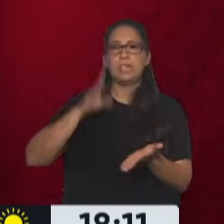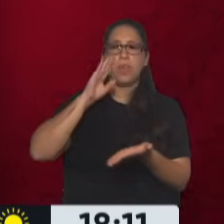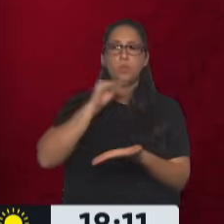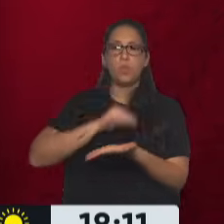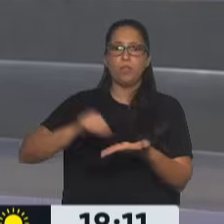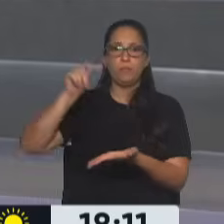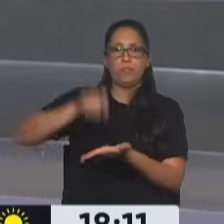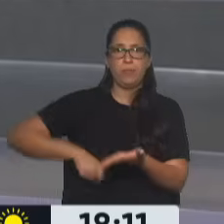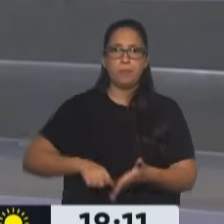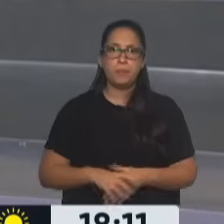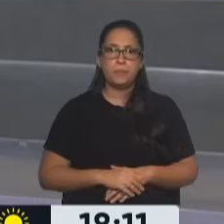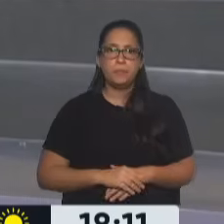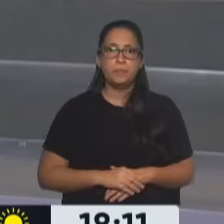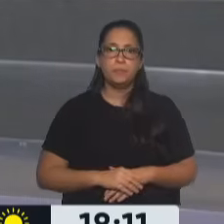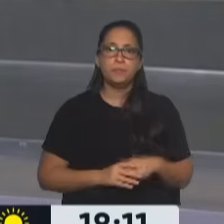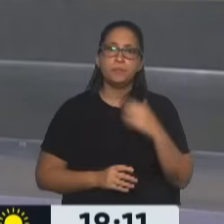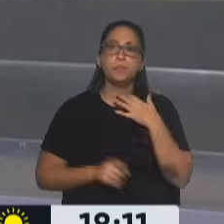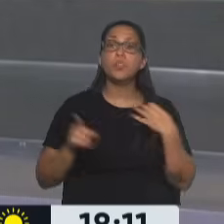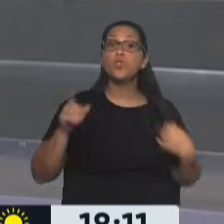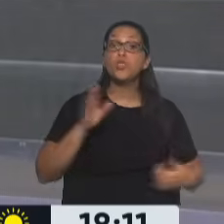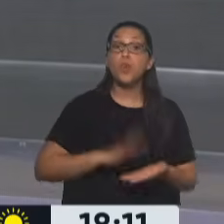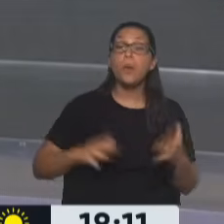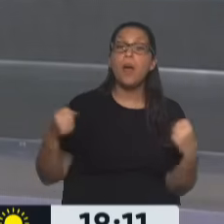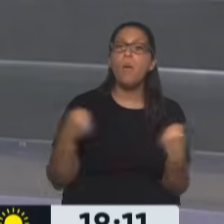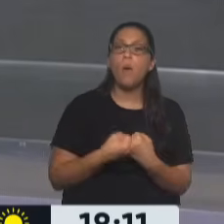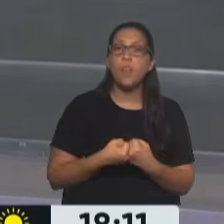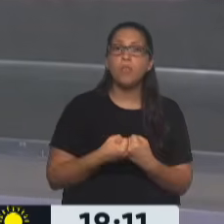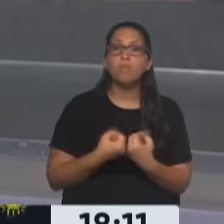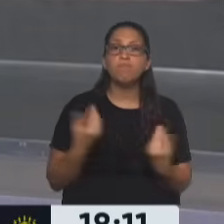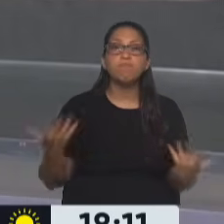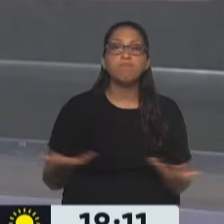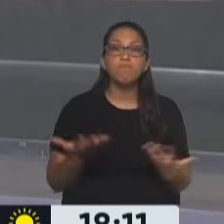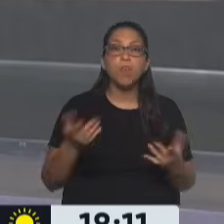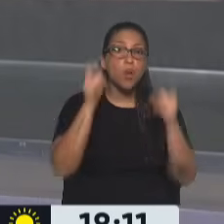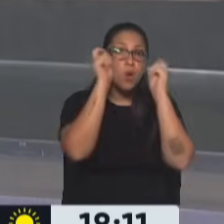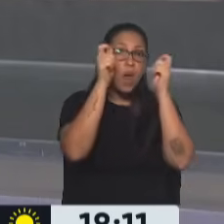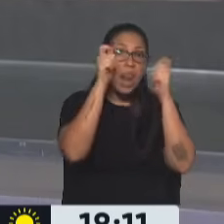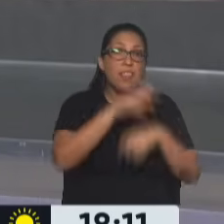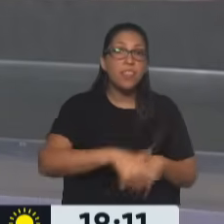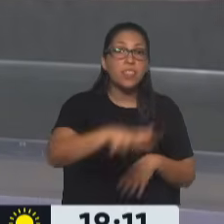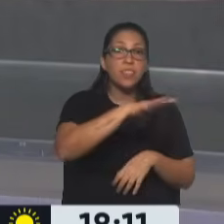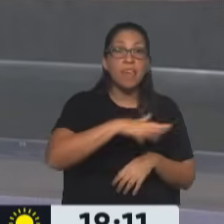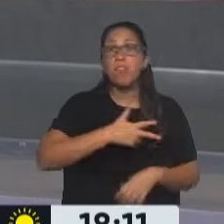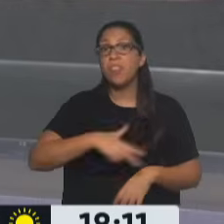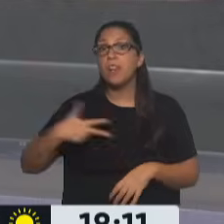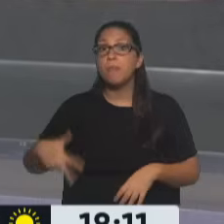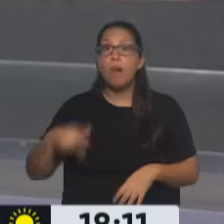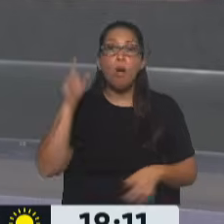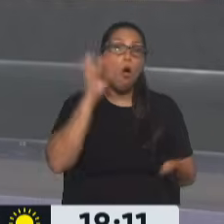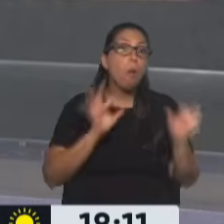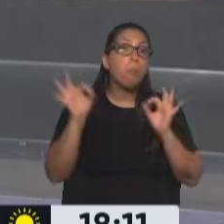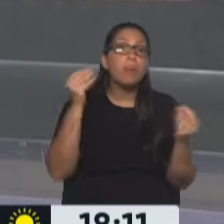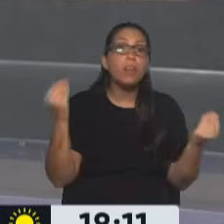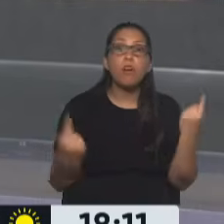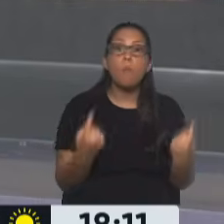Unidos. Sobre este acuerdo, ¿cuál es la opinión de Groenlandia y de Dinamarca? ¿Y cuáles son los